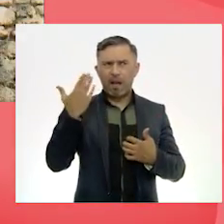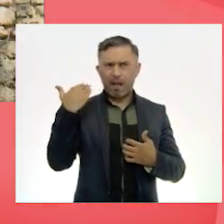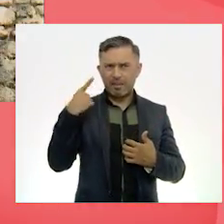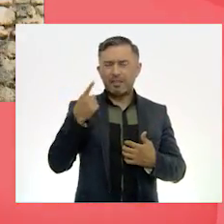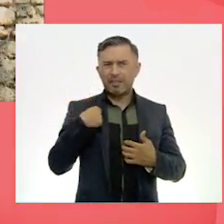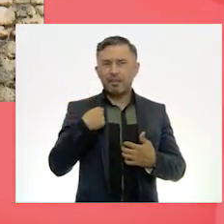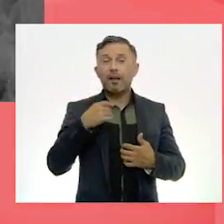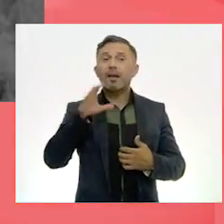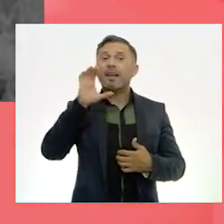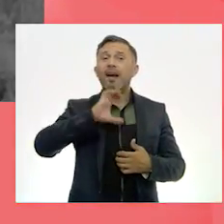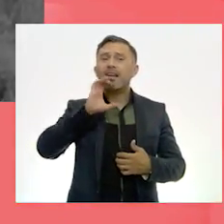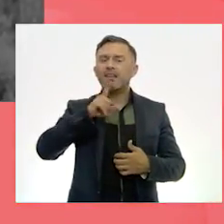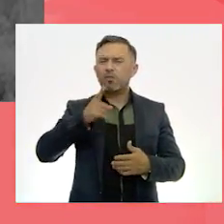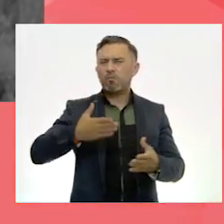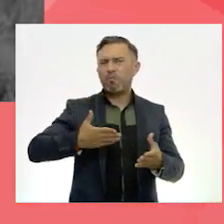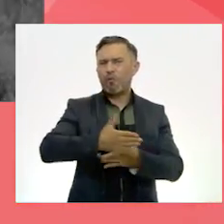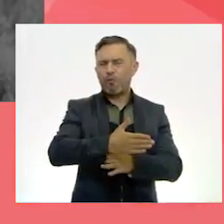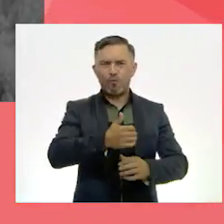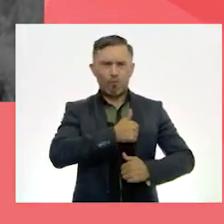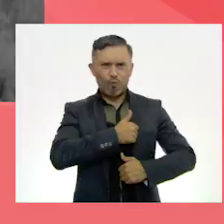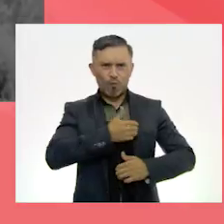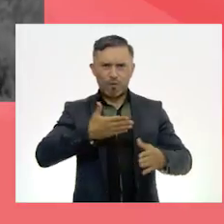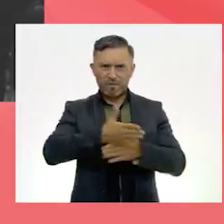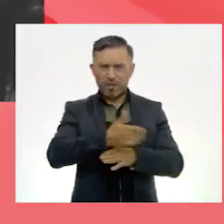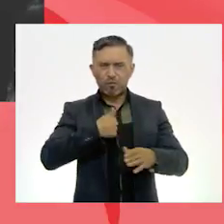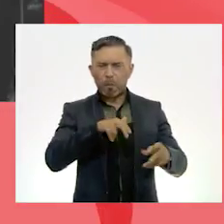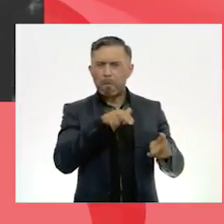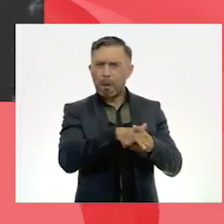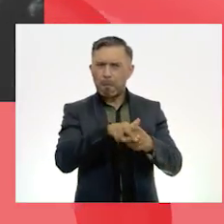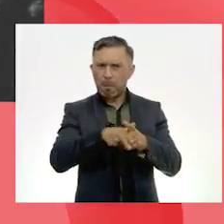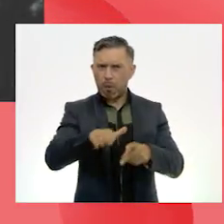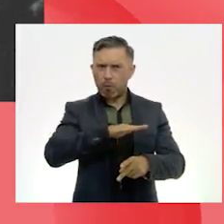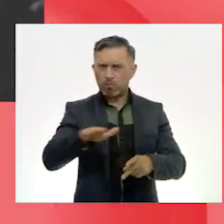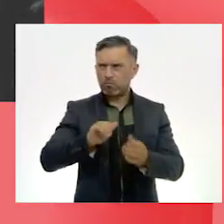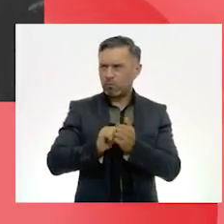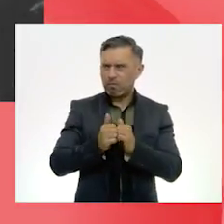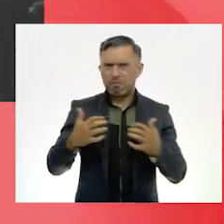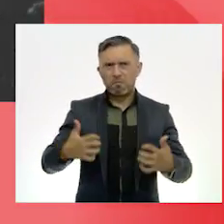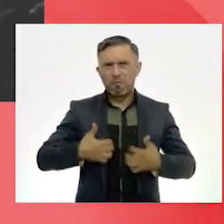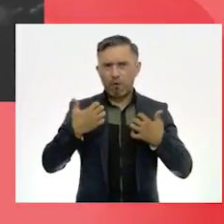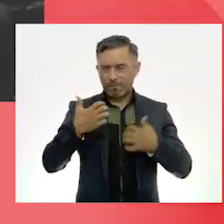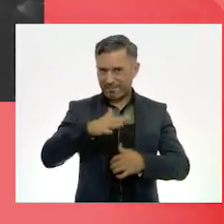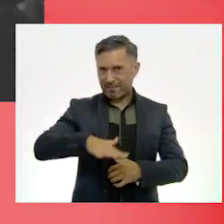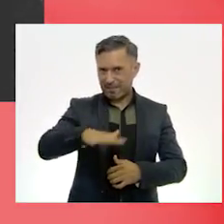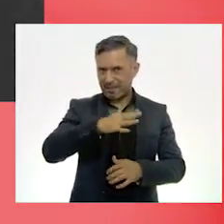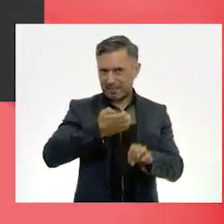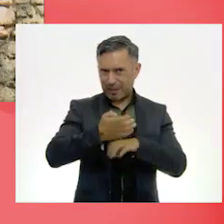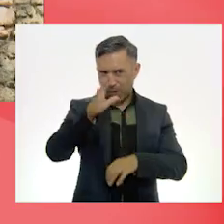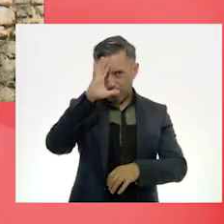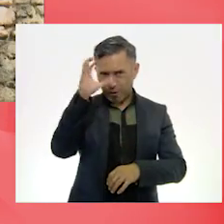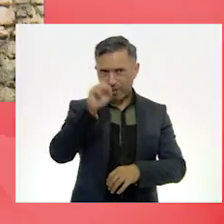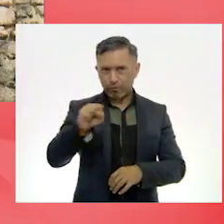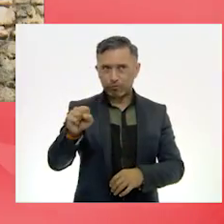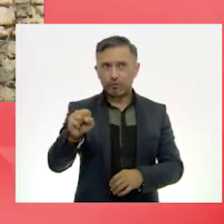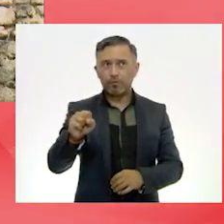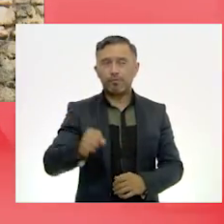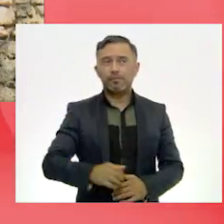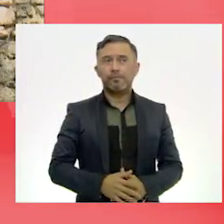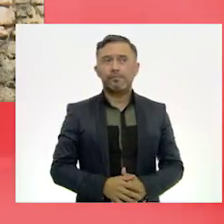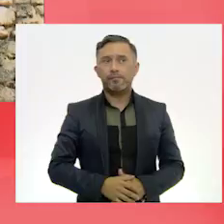tropas carrancistas al mando de Victorino Bárcenas, aquí en Morelos, en el oriente, por el rumbo de Tepalcingo.